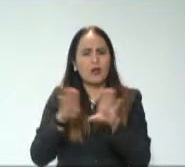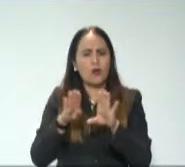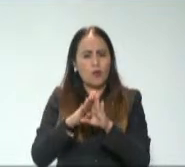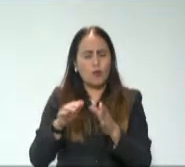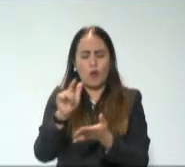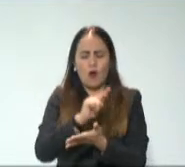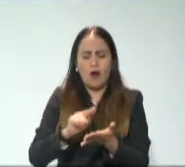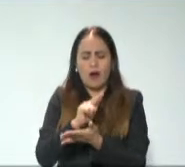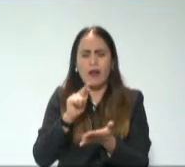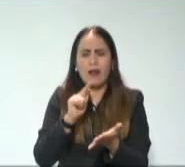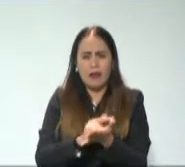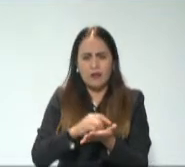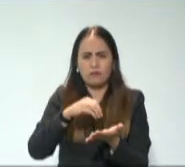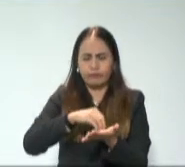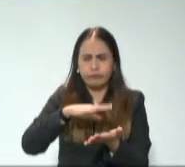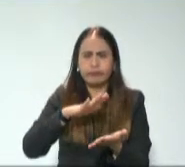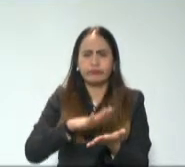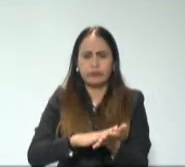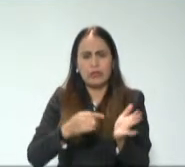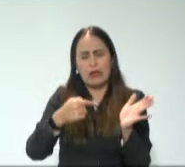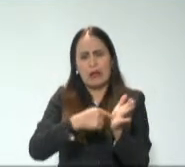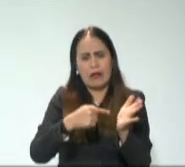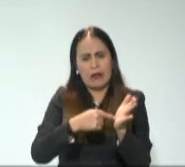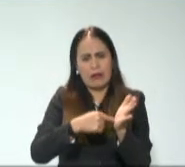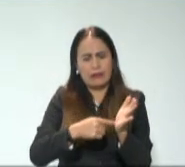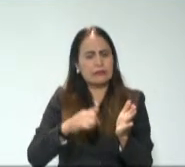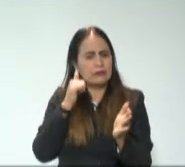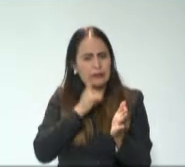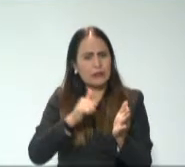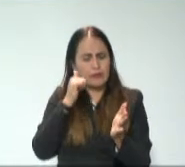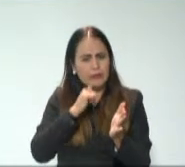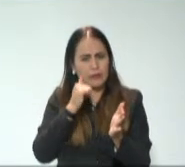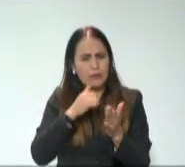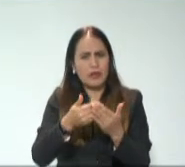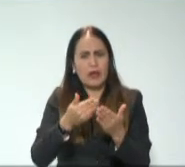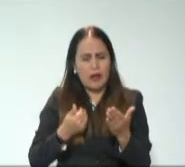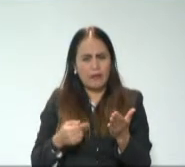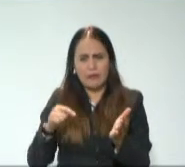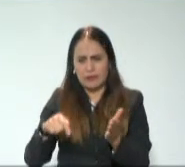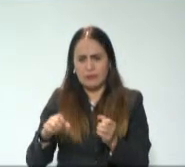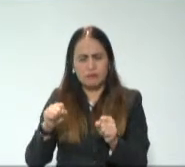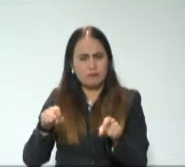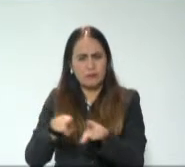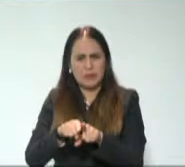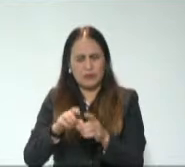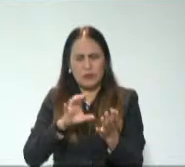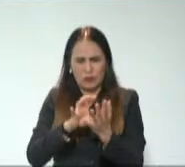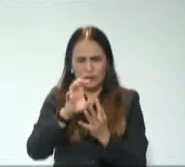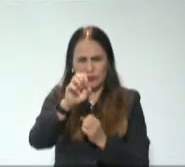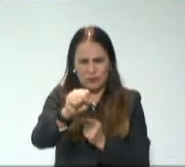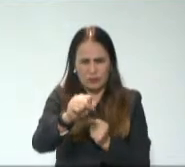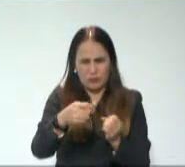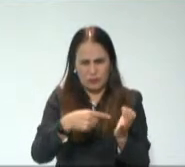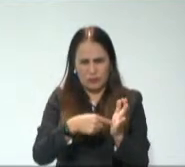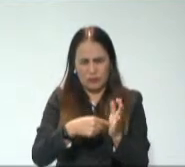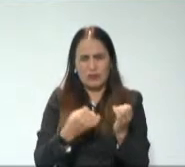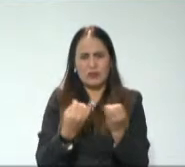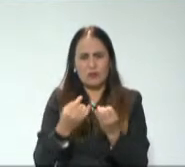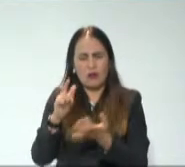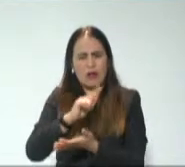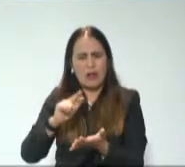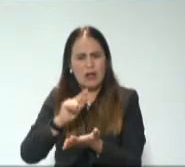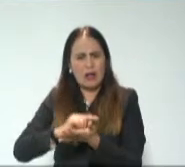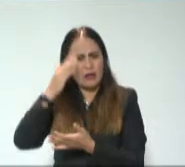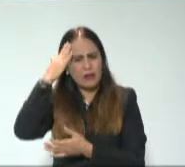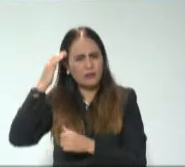leyes que se sujeten tanto a los principios y bases previstos en el propio texto constitucional como en la ley general